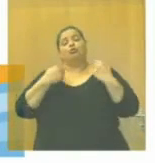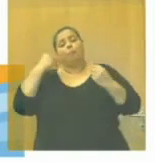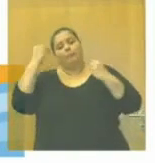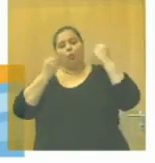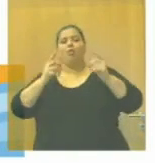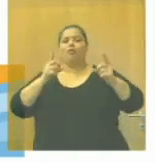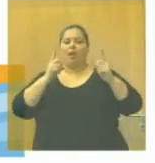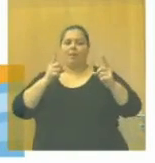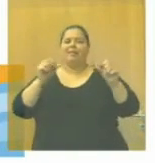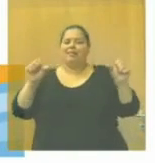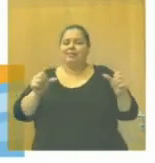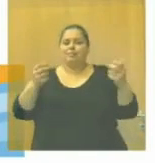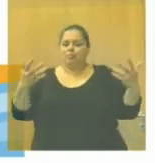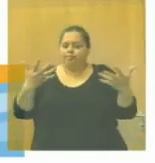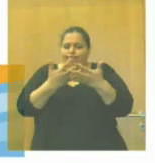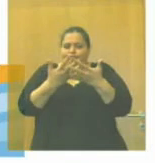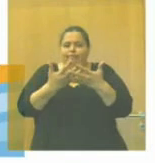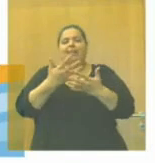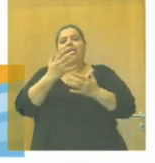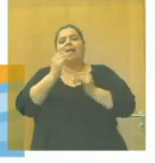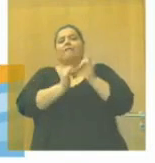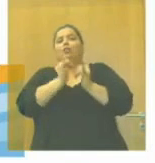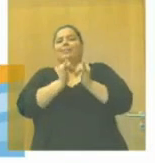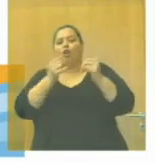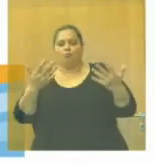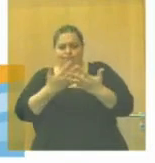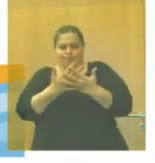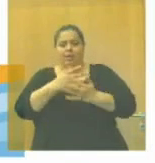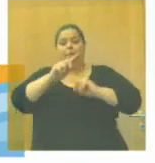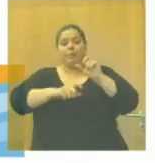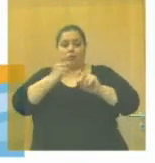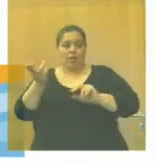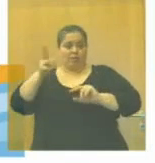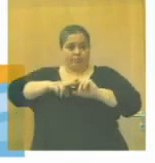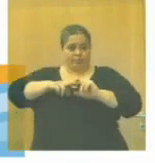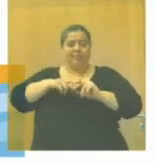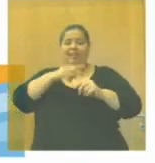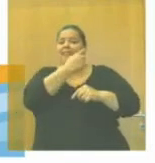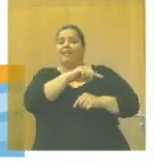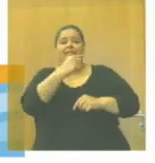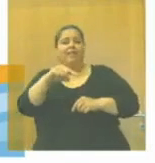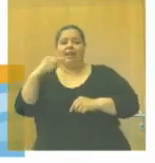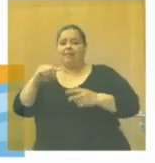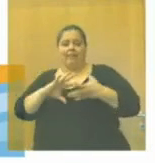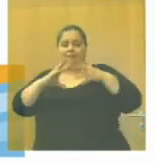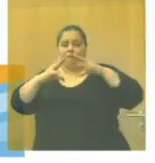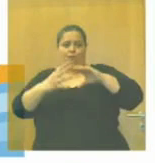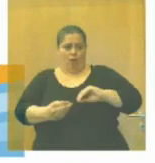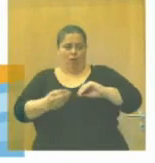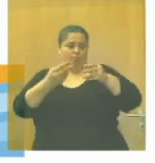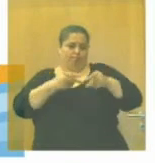también de hacer un entrecruzamiento de información de las personas que se quitaron la vida con diferentes